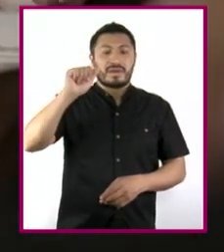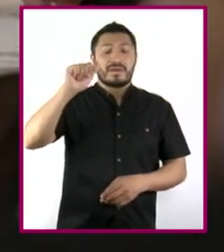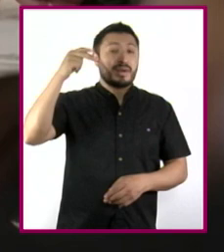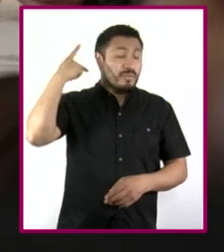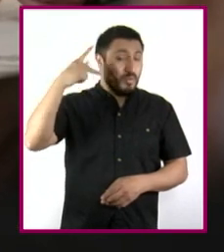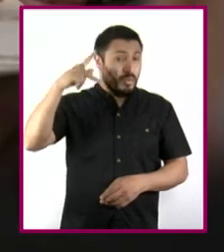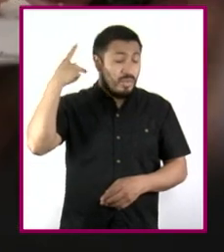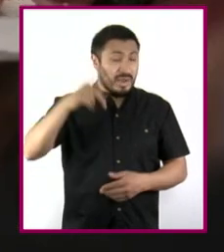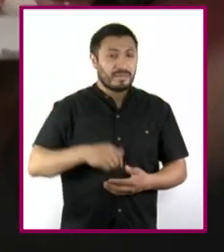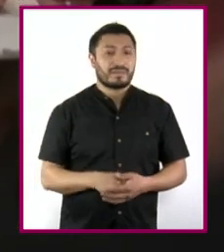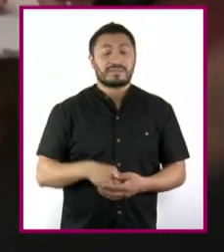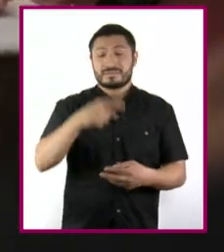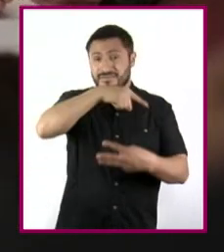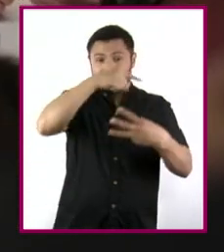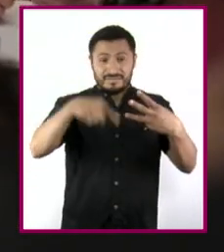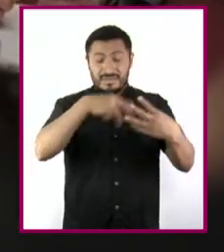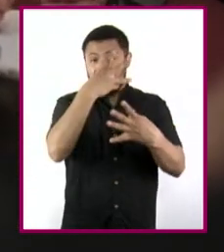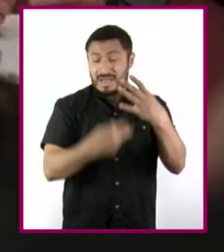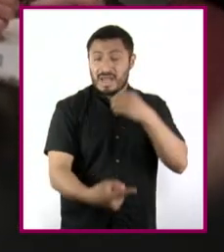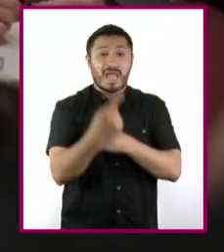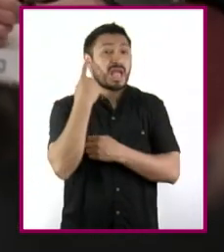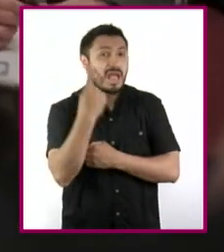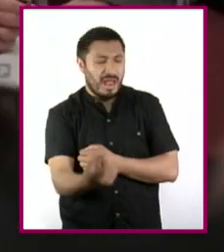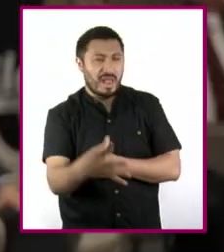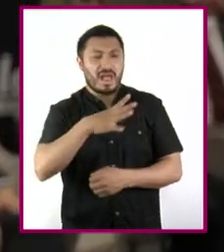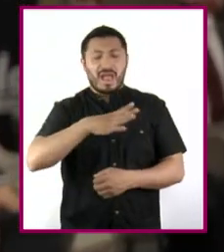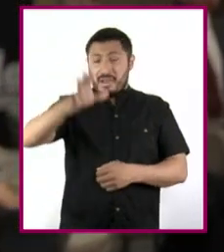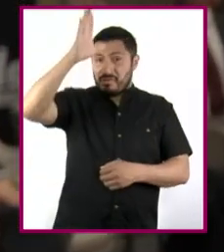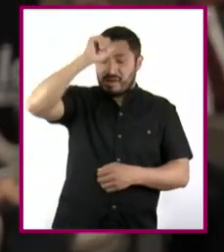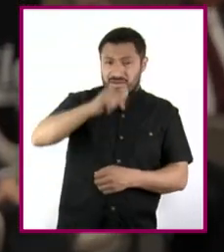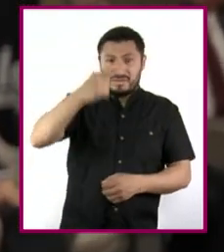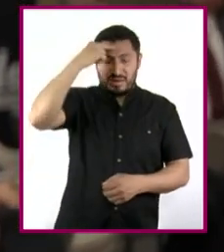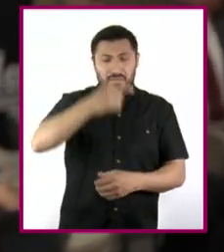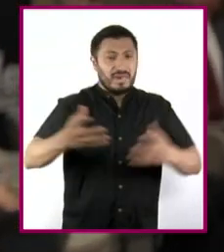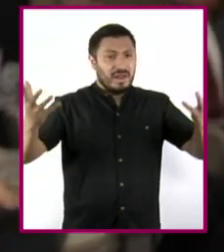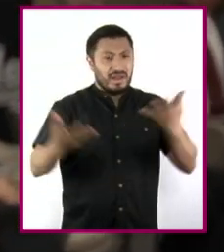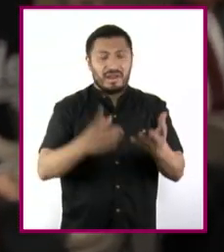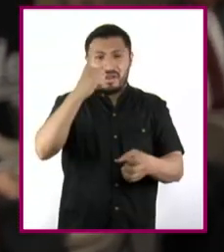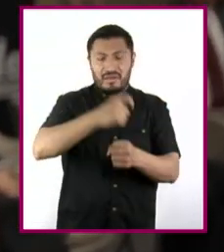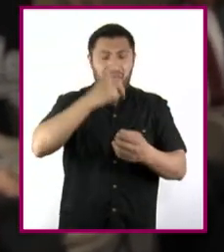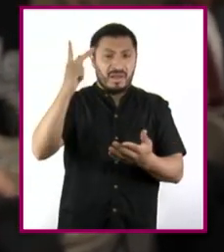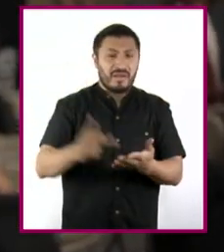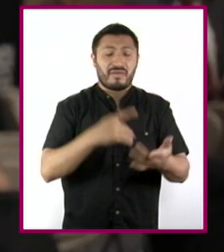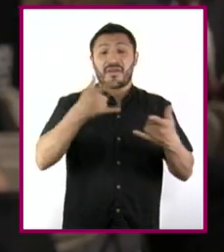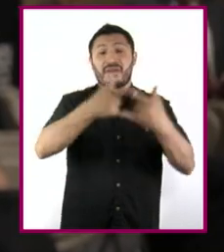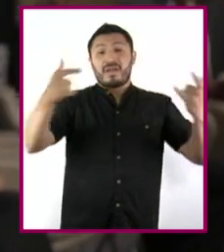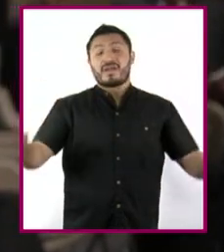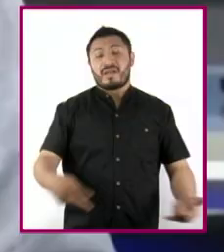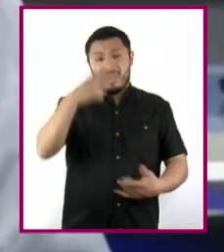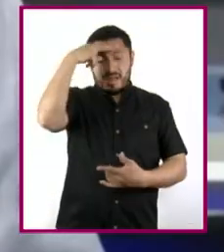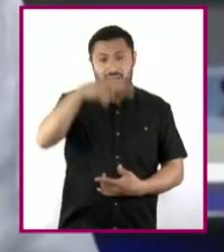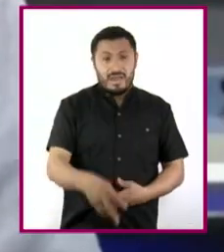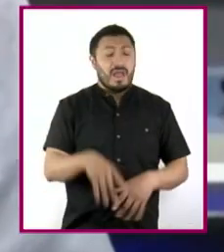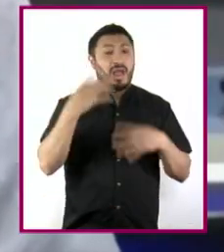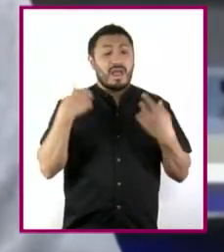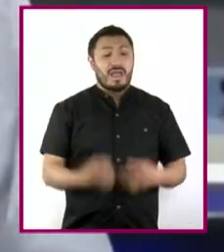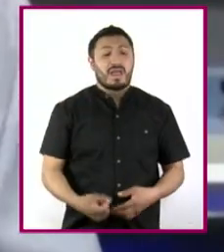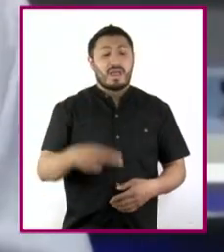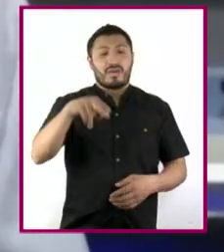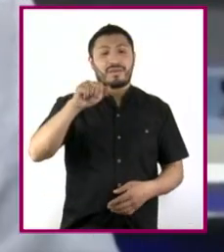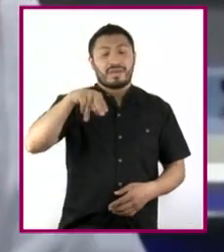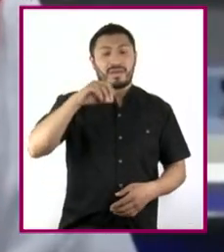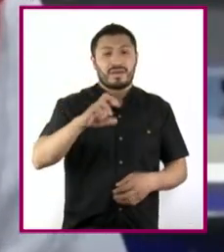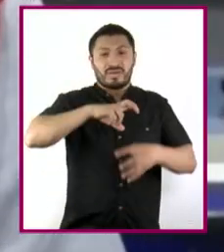Puebla. Estas tres instituciones hicieron posible llevar por primera vez en la historia de nuestro país un